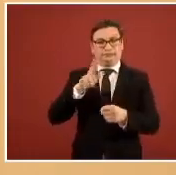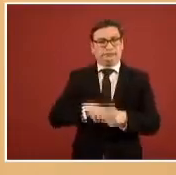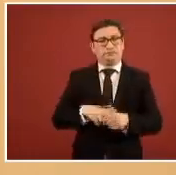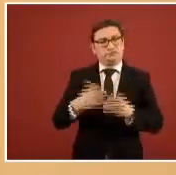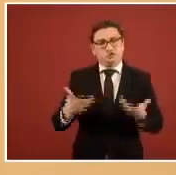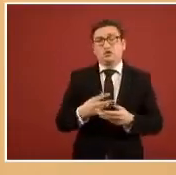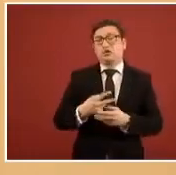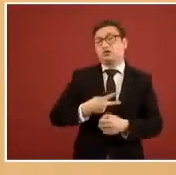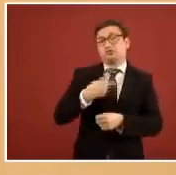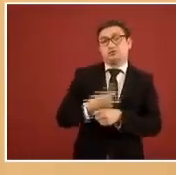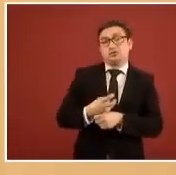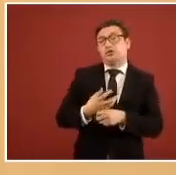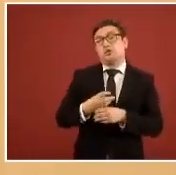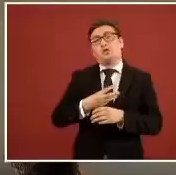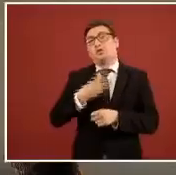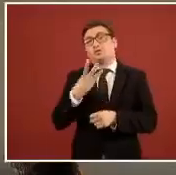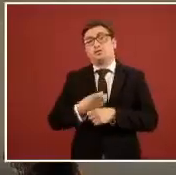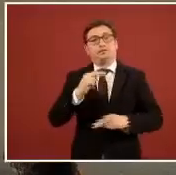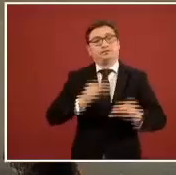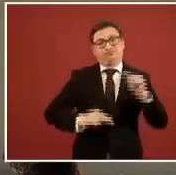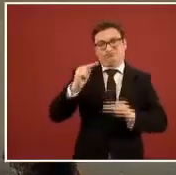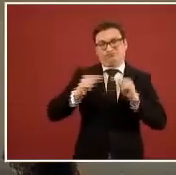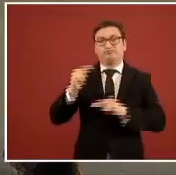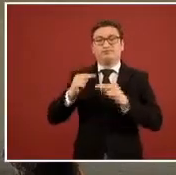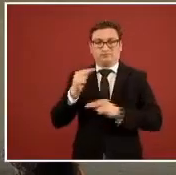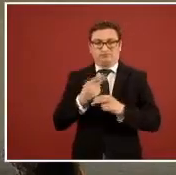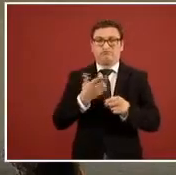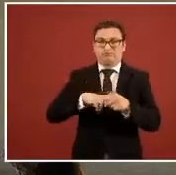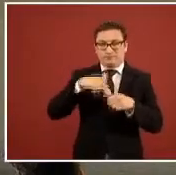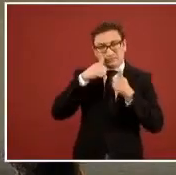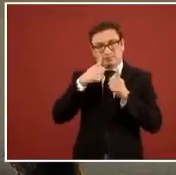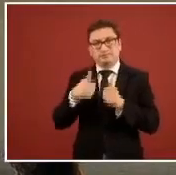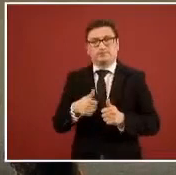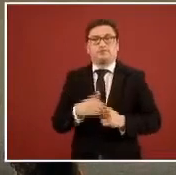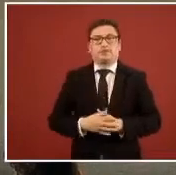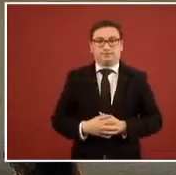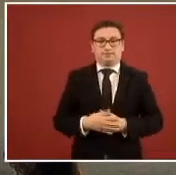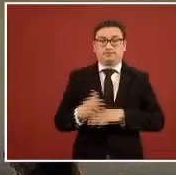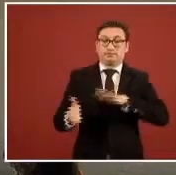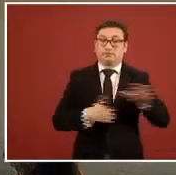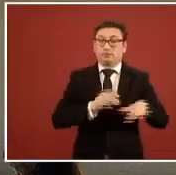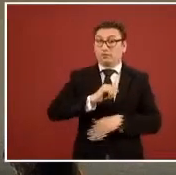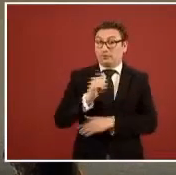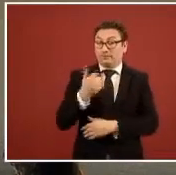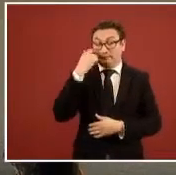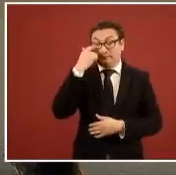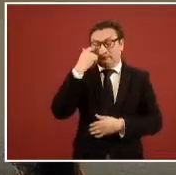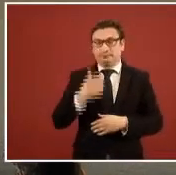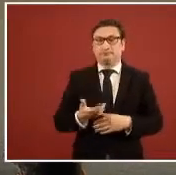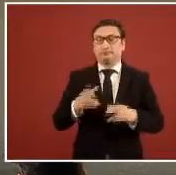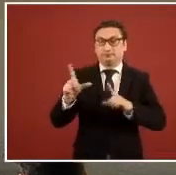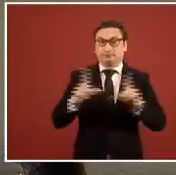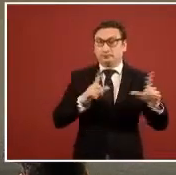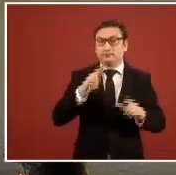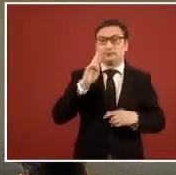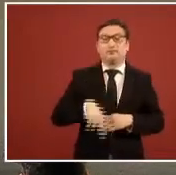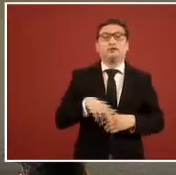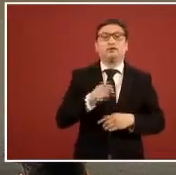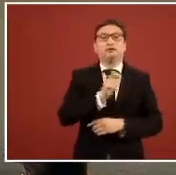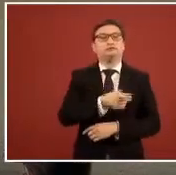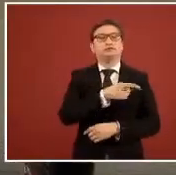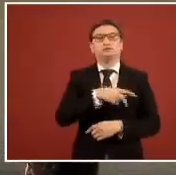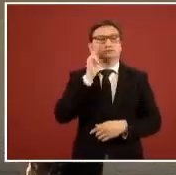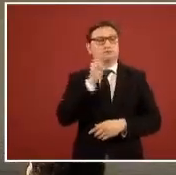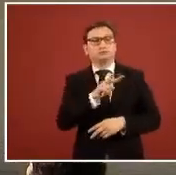sea en un segundo o en un tercer nivel de atención. En la siguiente diapositiva podemos ver la distribución